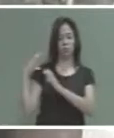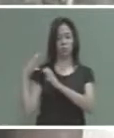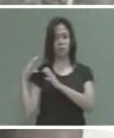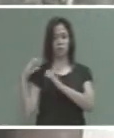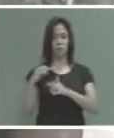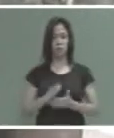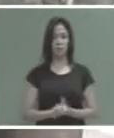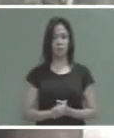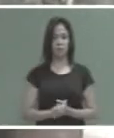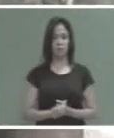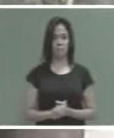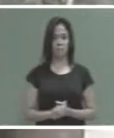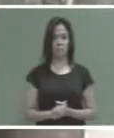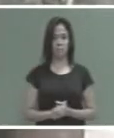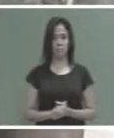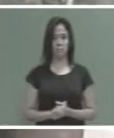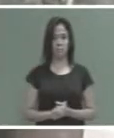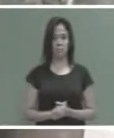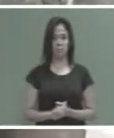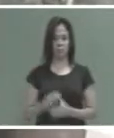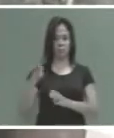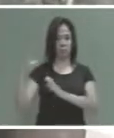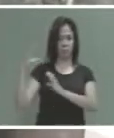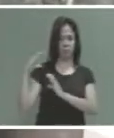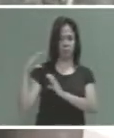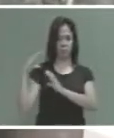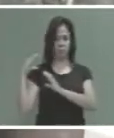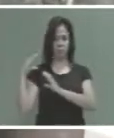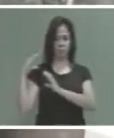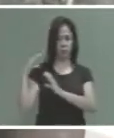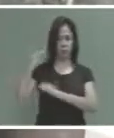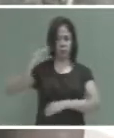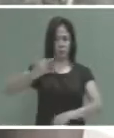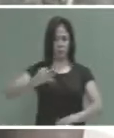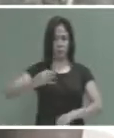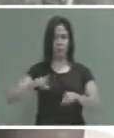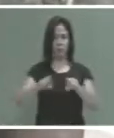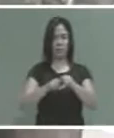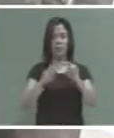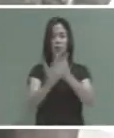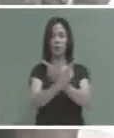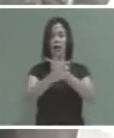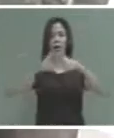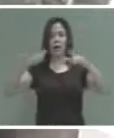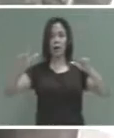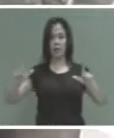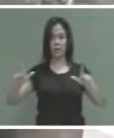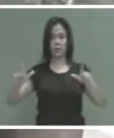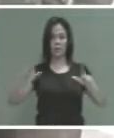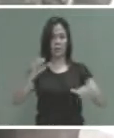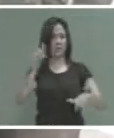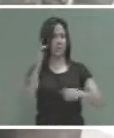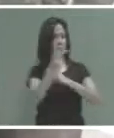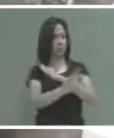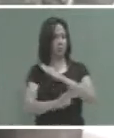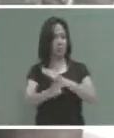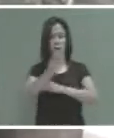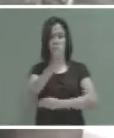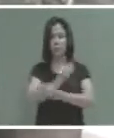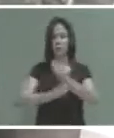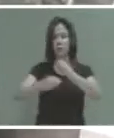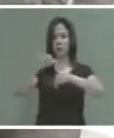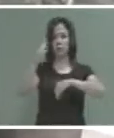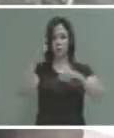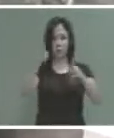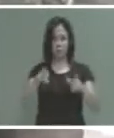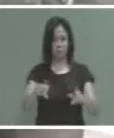una formación militar, pero con esa libertad de uno estar en el extranjero, compartiendo con otras